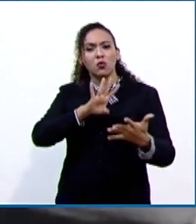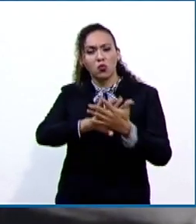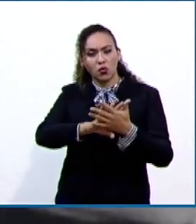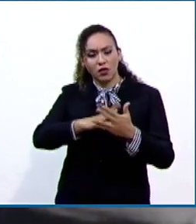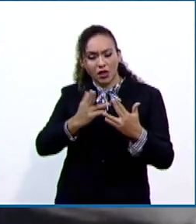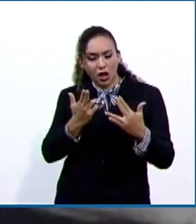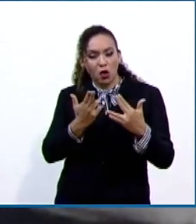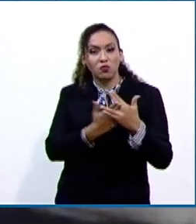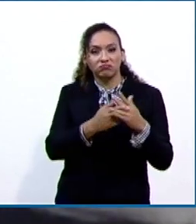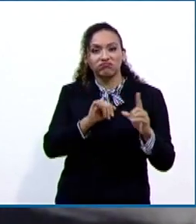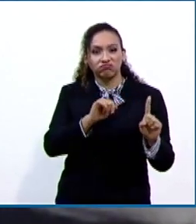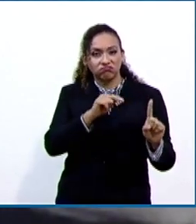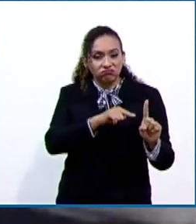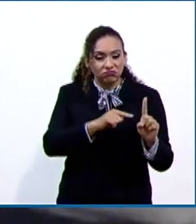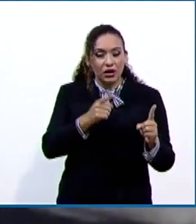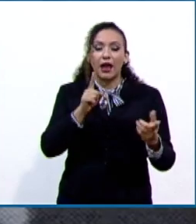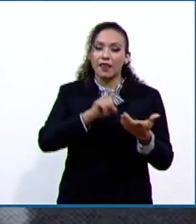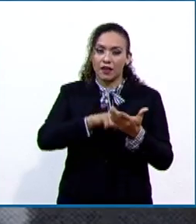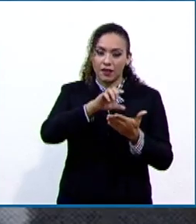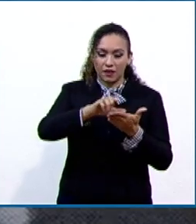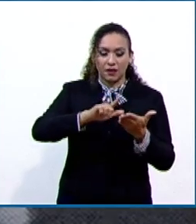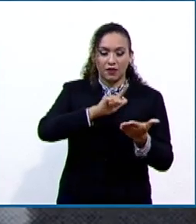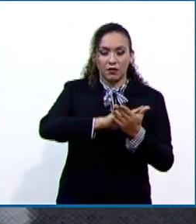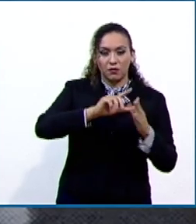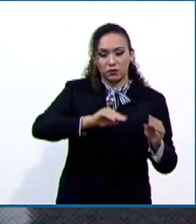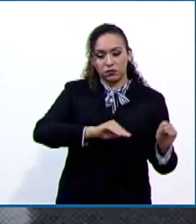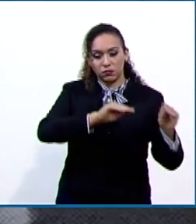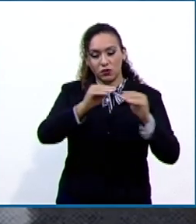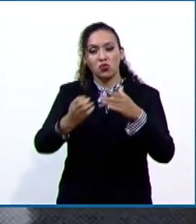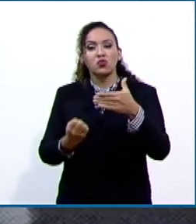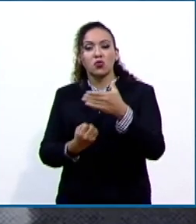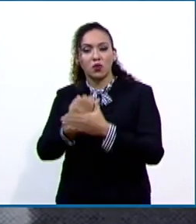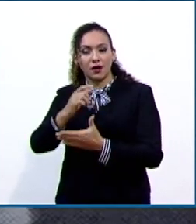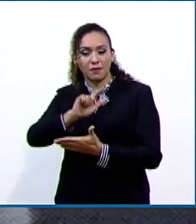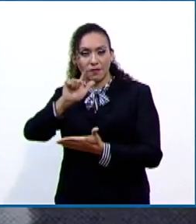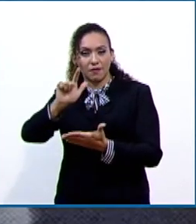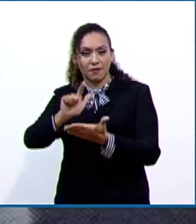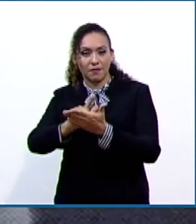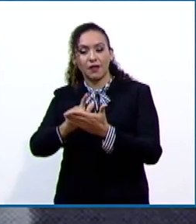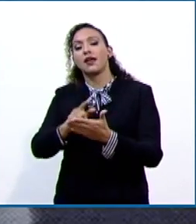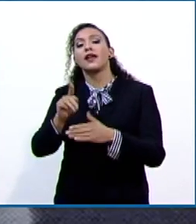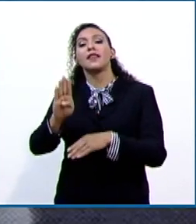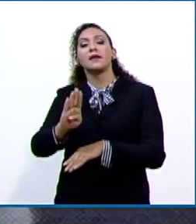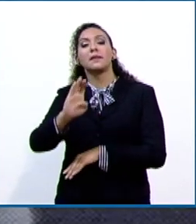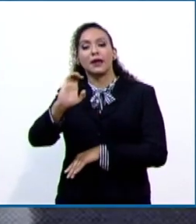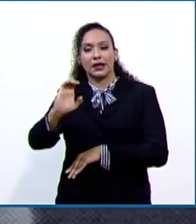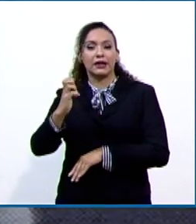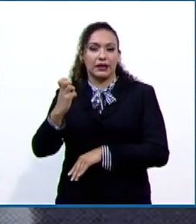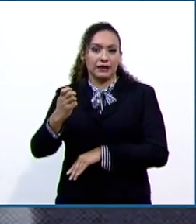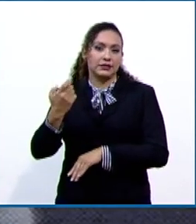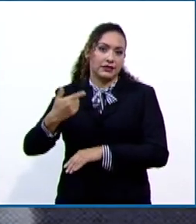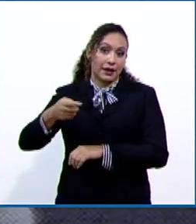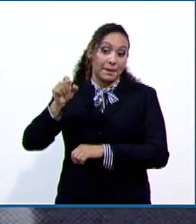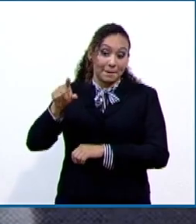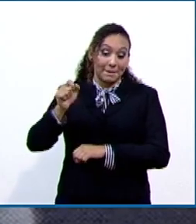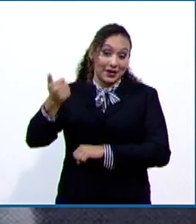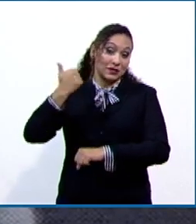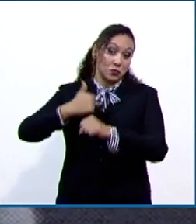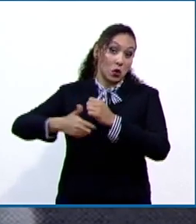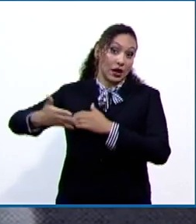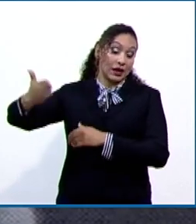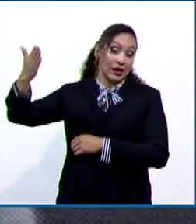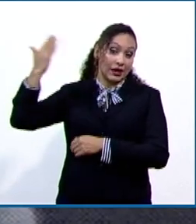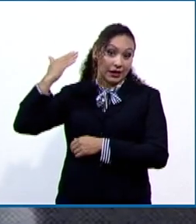homicidio calificado del Código Penal Federal al establecido en el Código Penal de Baja California, vigente en la época del homicidio del